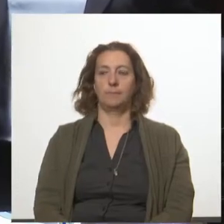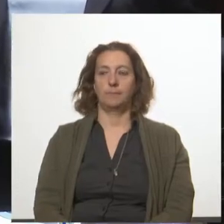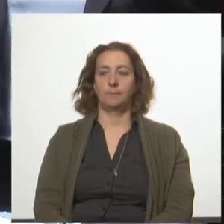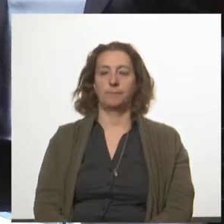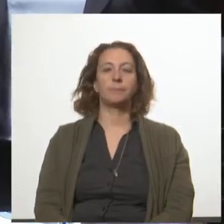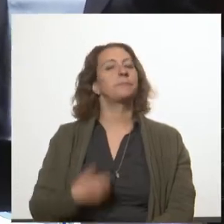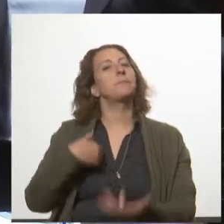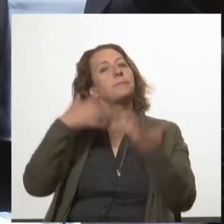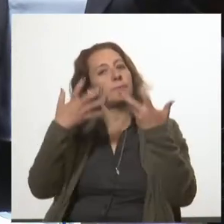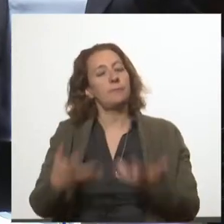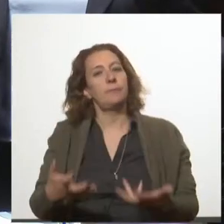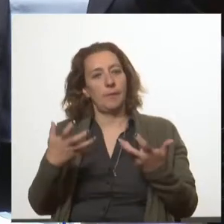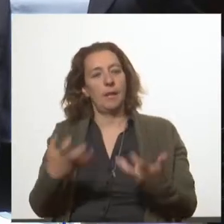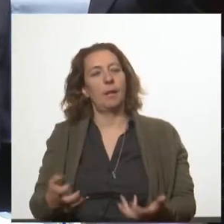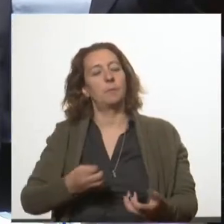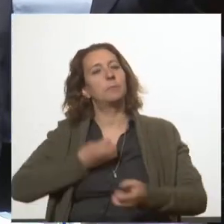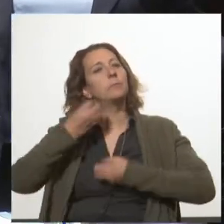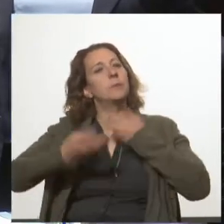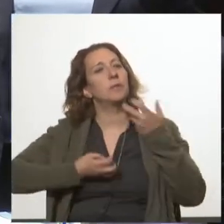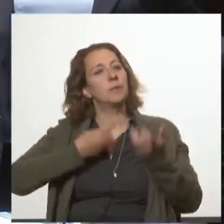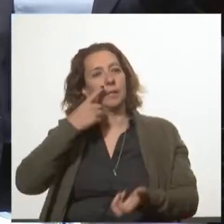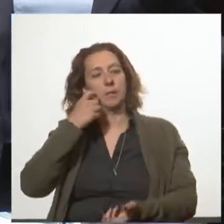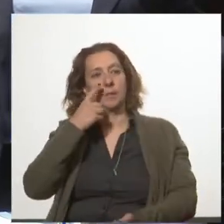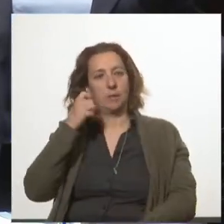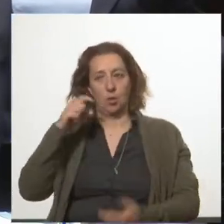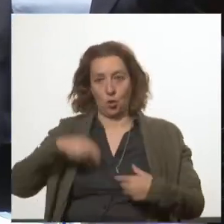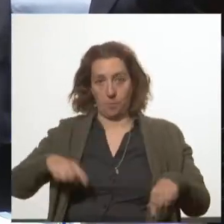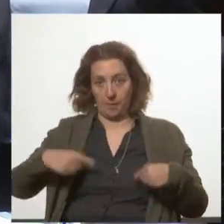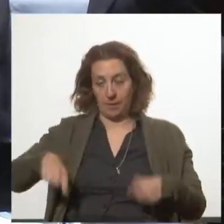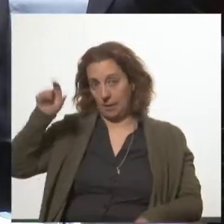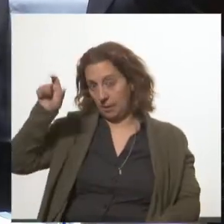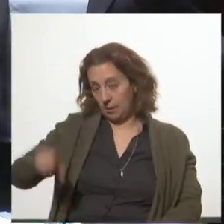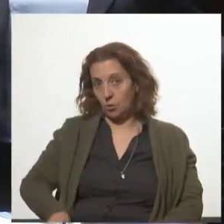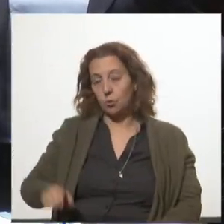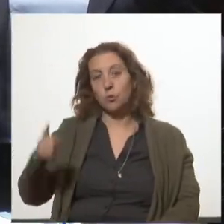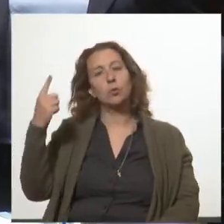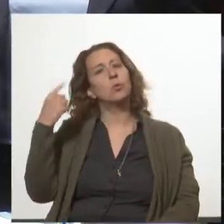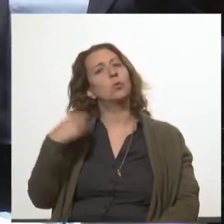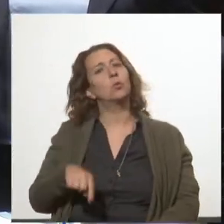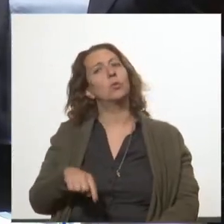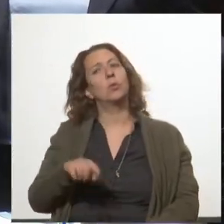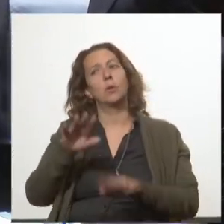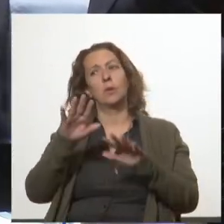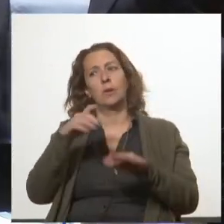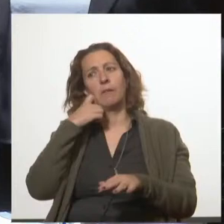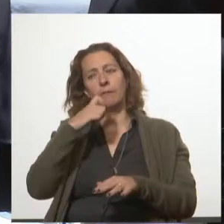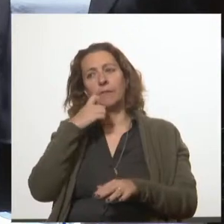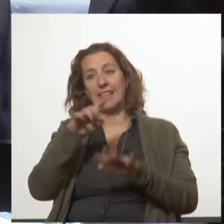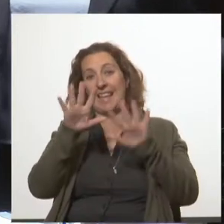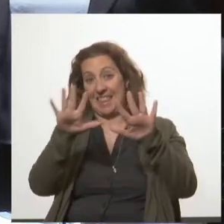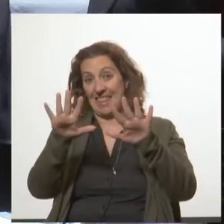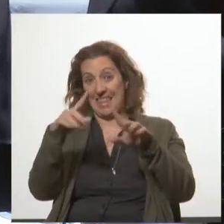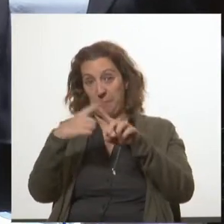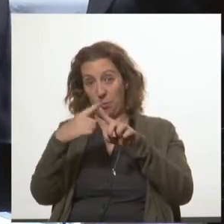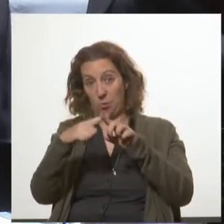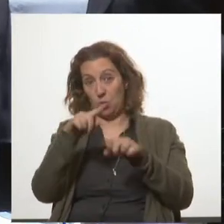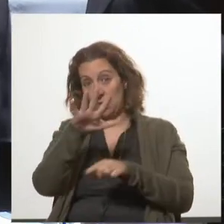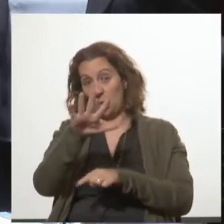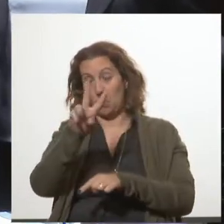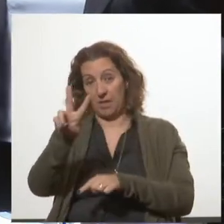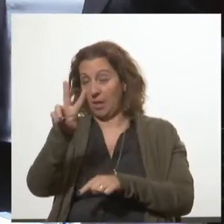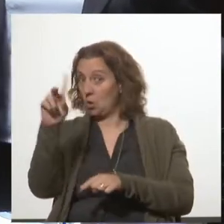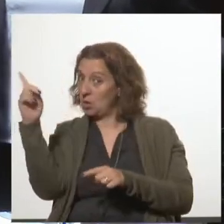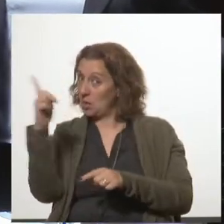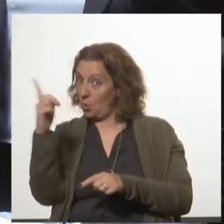queremos expresar señor ministro que quedan 10 minutos 52 segundos